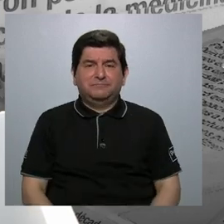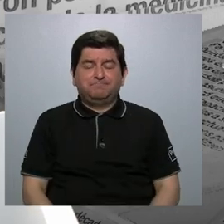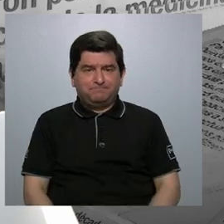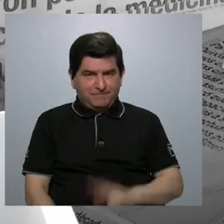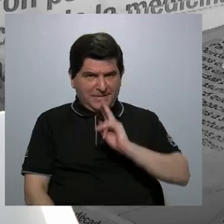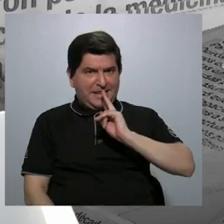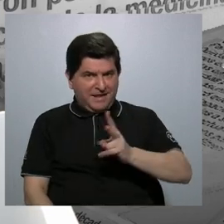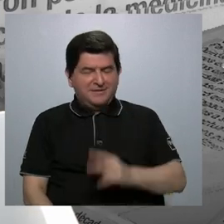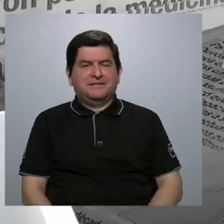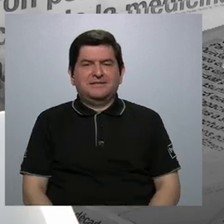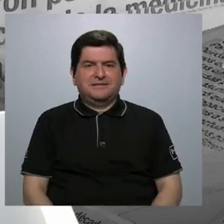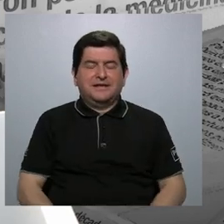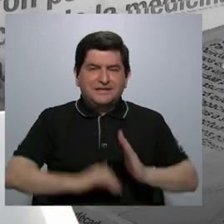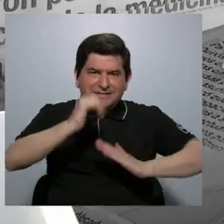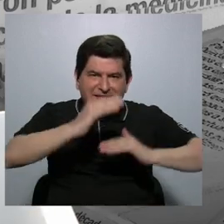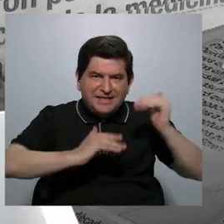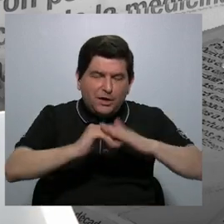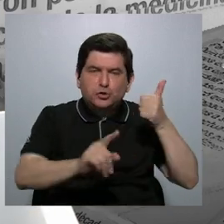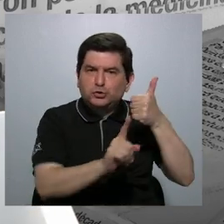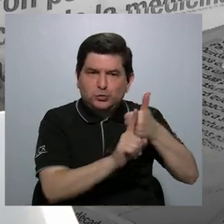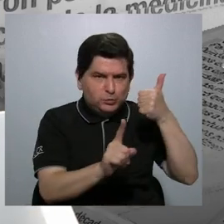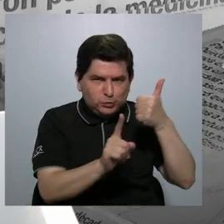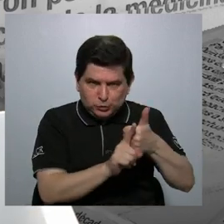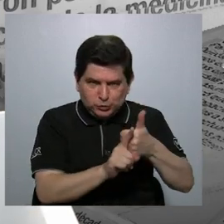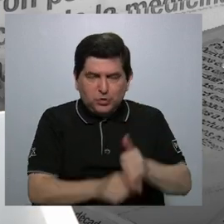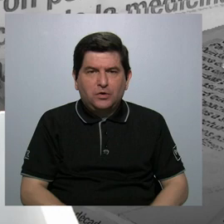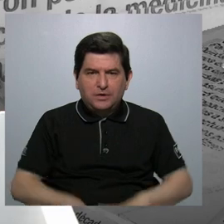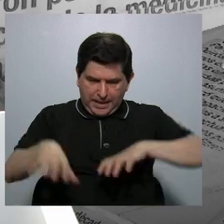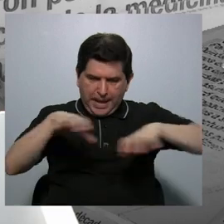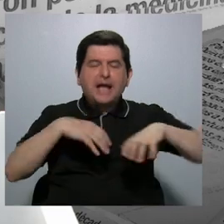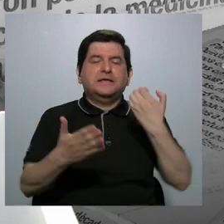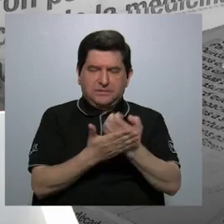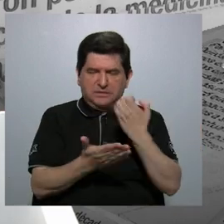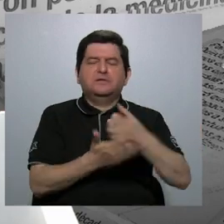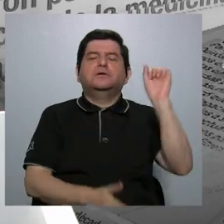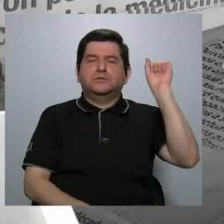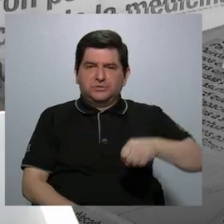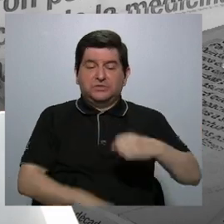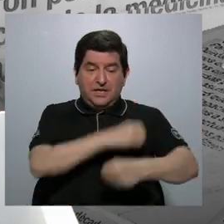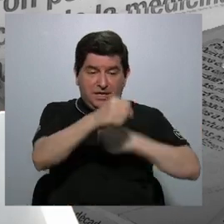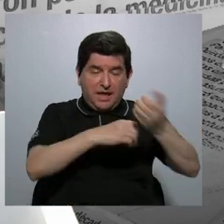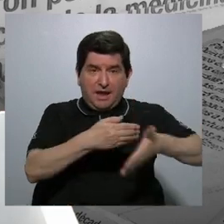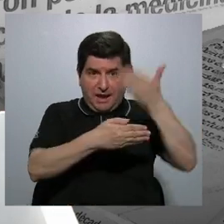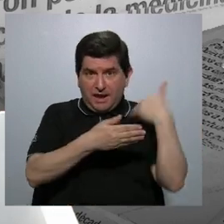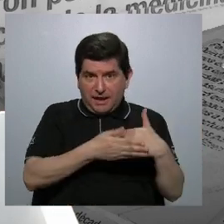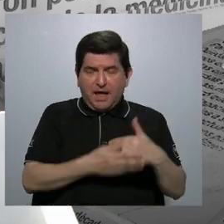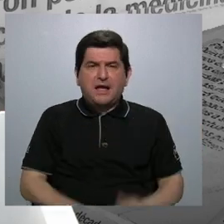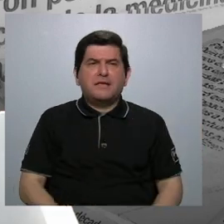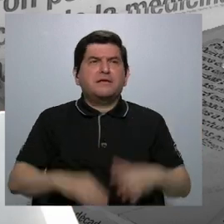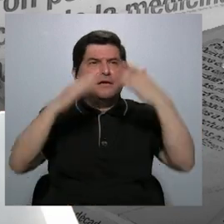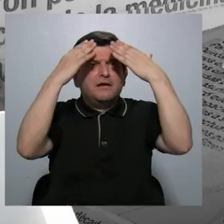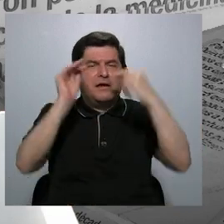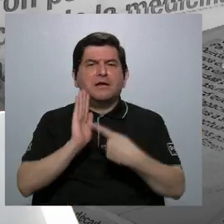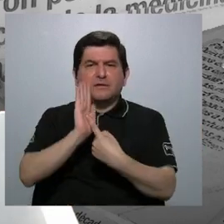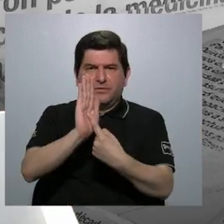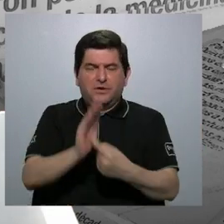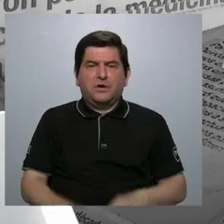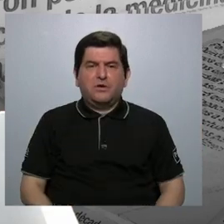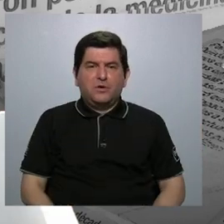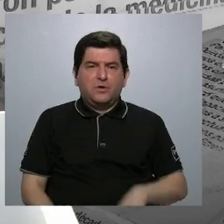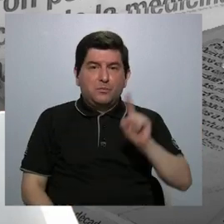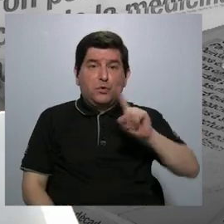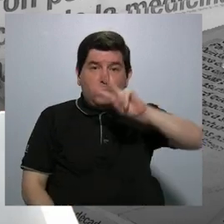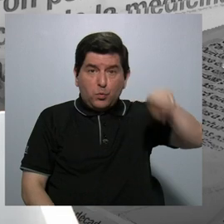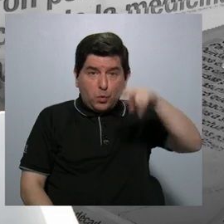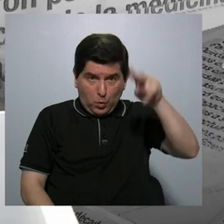Definitivamente el sector construcción en sí dinamiza la economía. El año pasado se había sacado en el informe que por cada